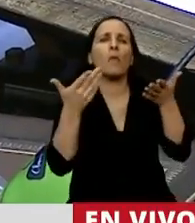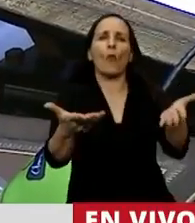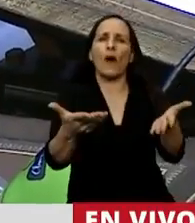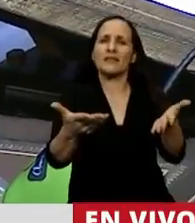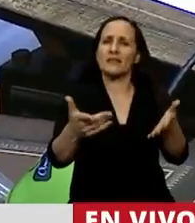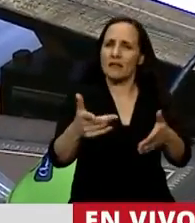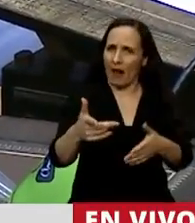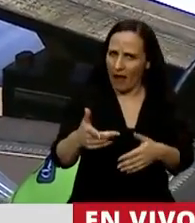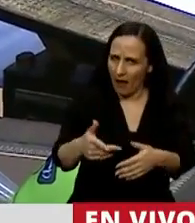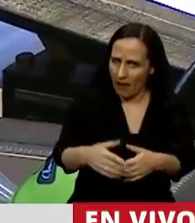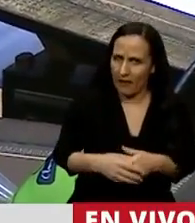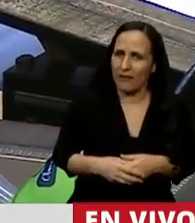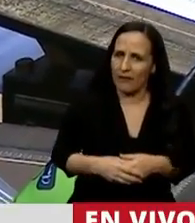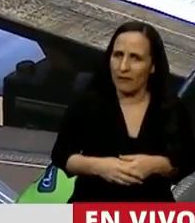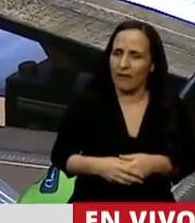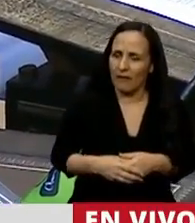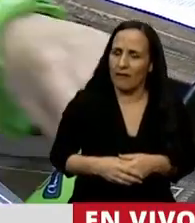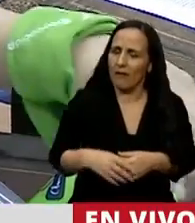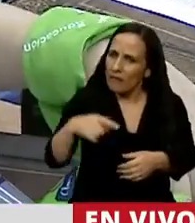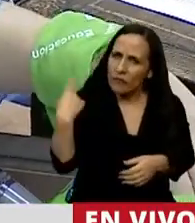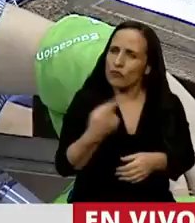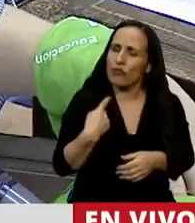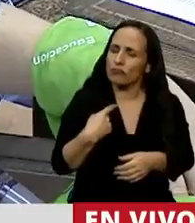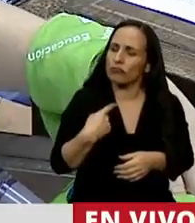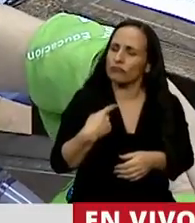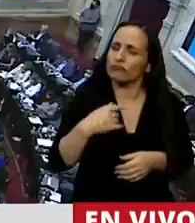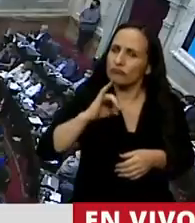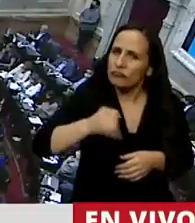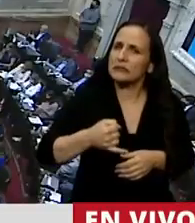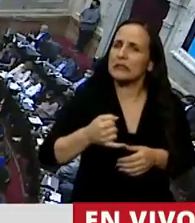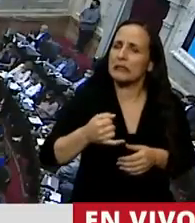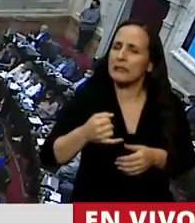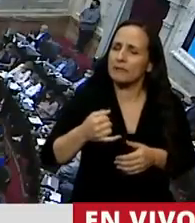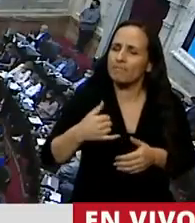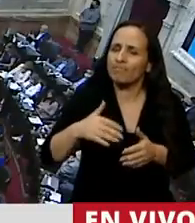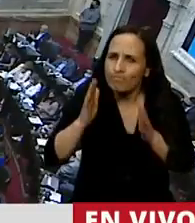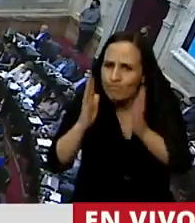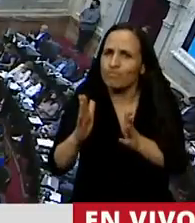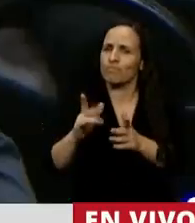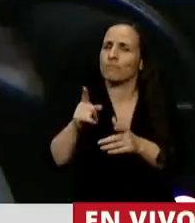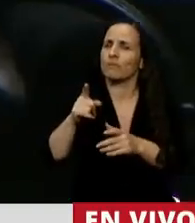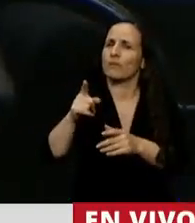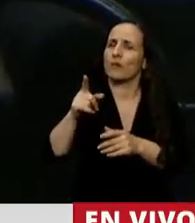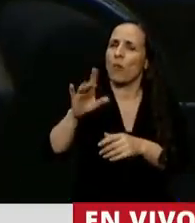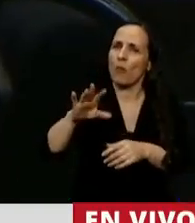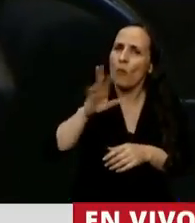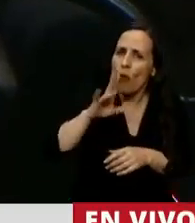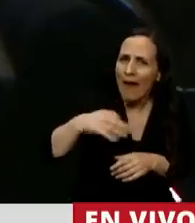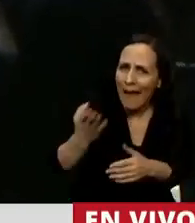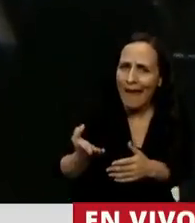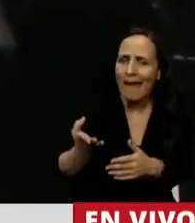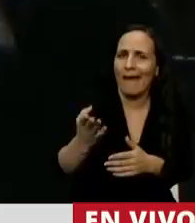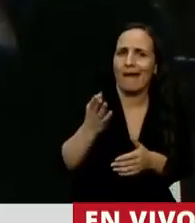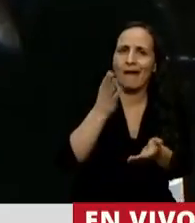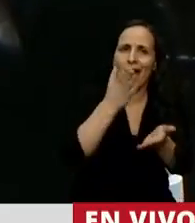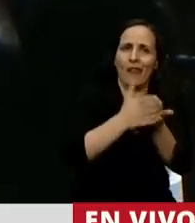compromiso, no solo con la vida de las mujeres, con los derechos humanos, y que me parece